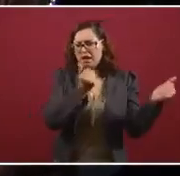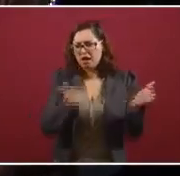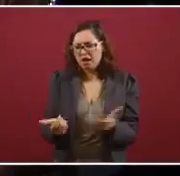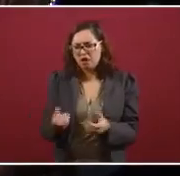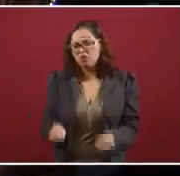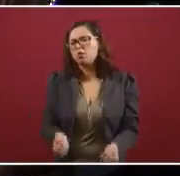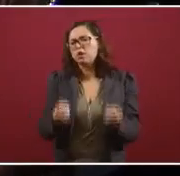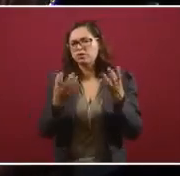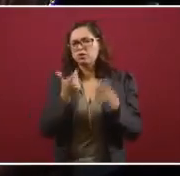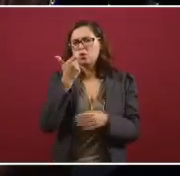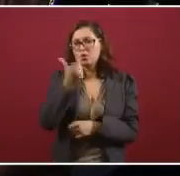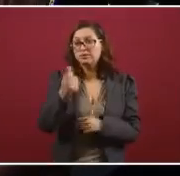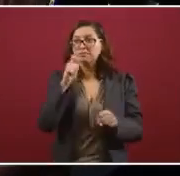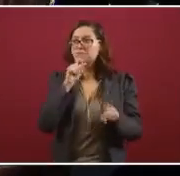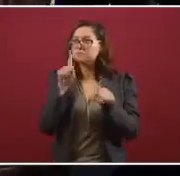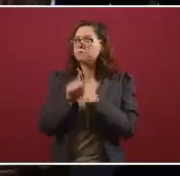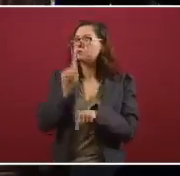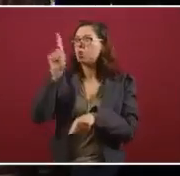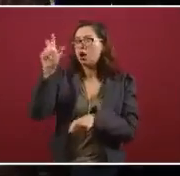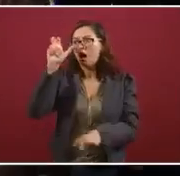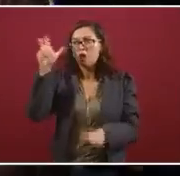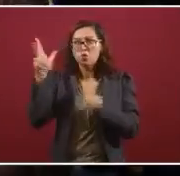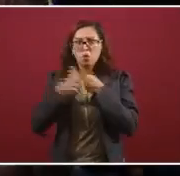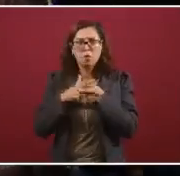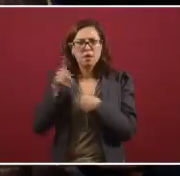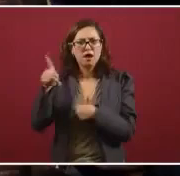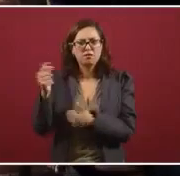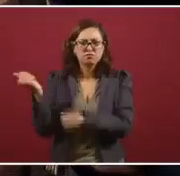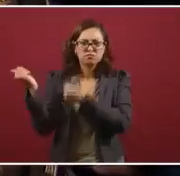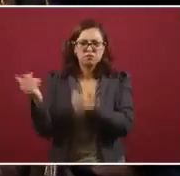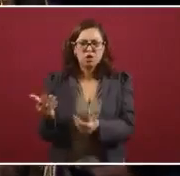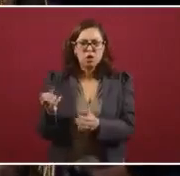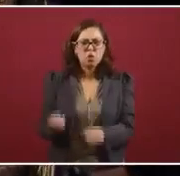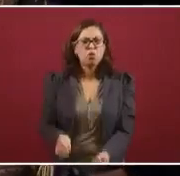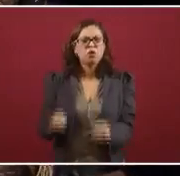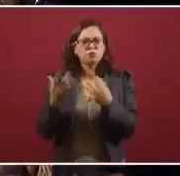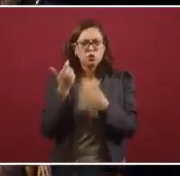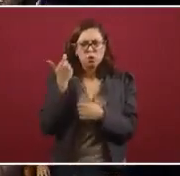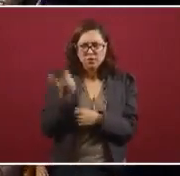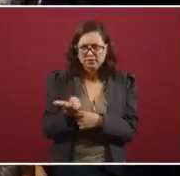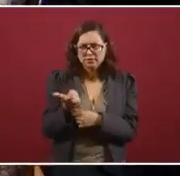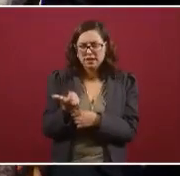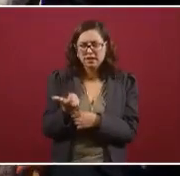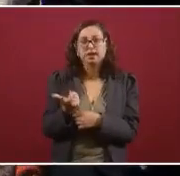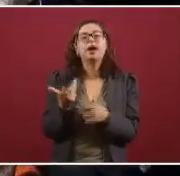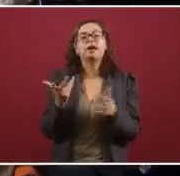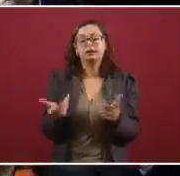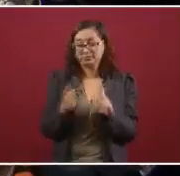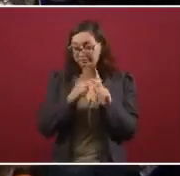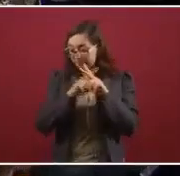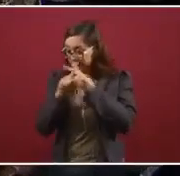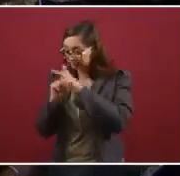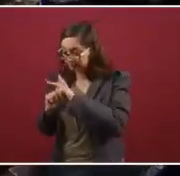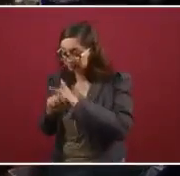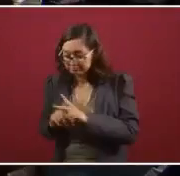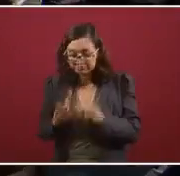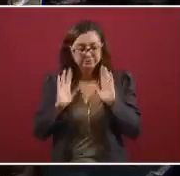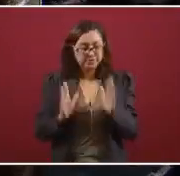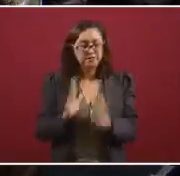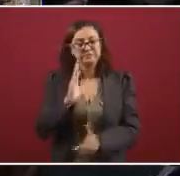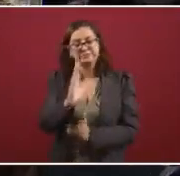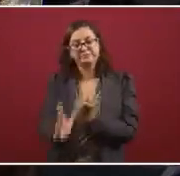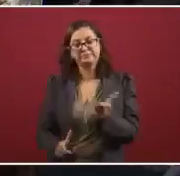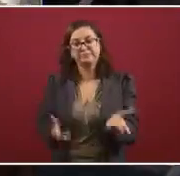Europa Occidental, ¿verdad? Y ese fue el punto de partida presentamos nuestra propuesta